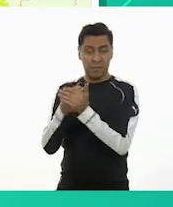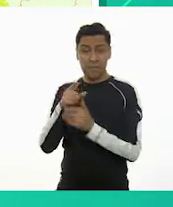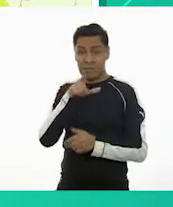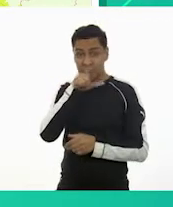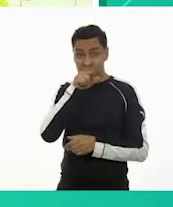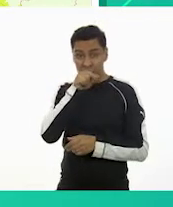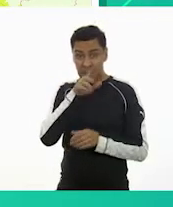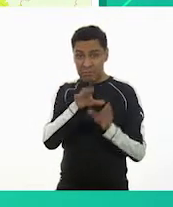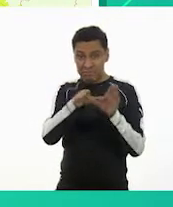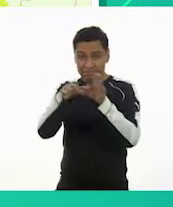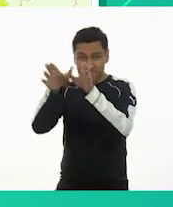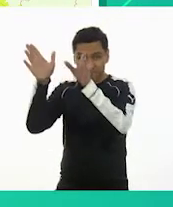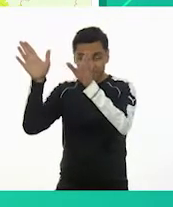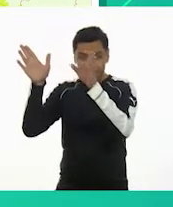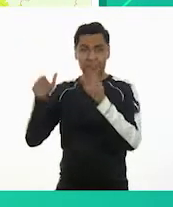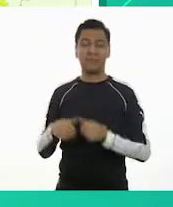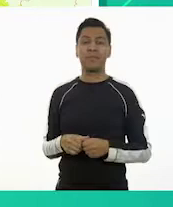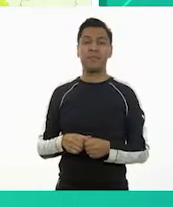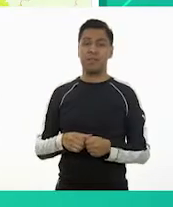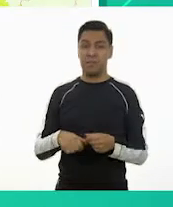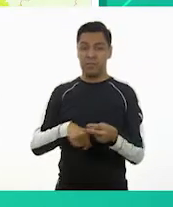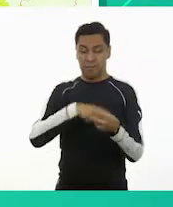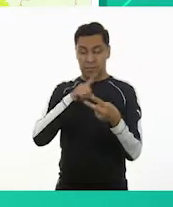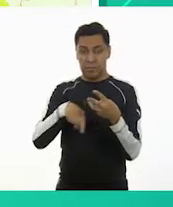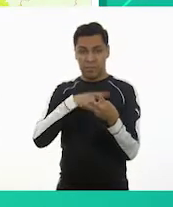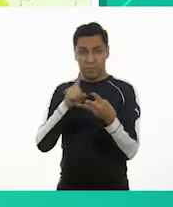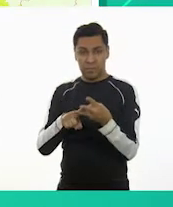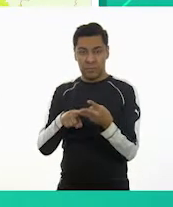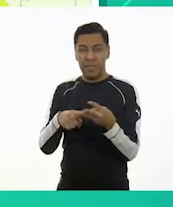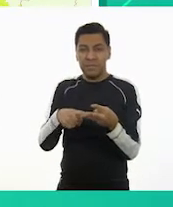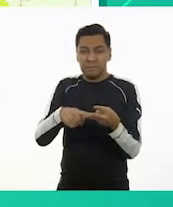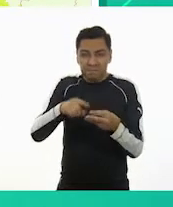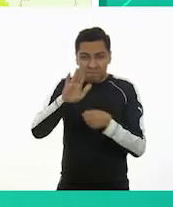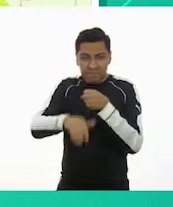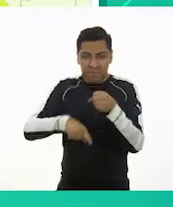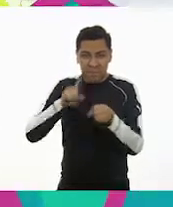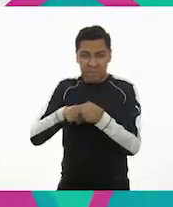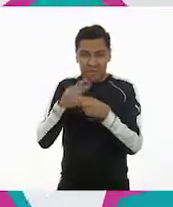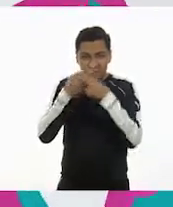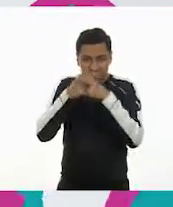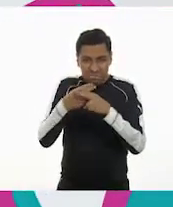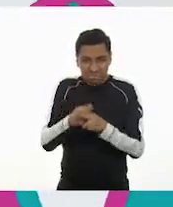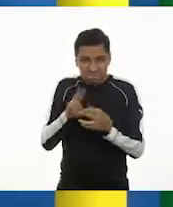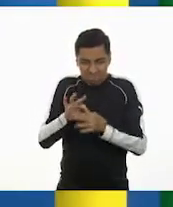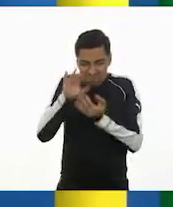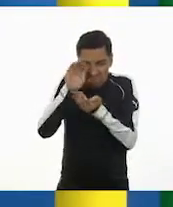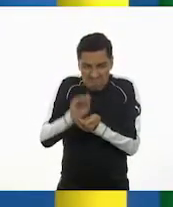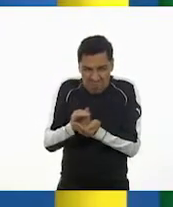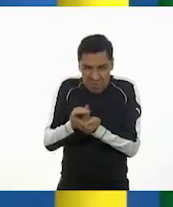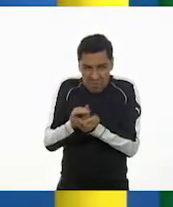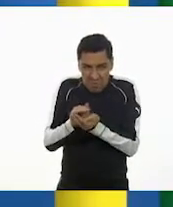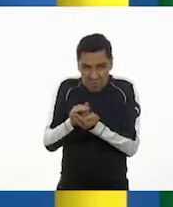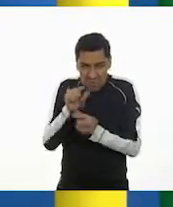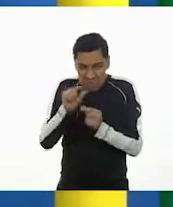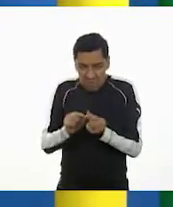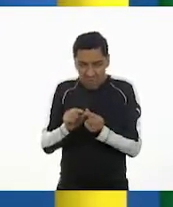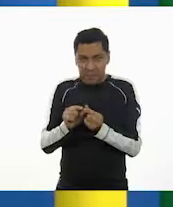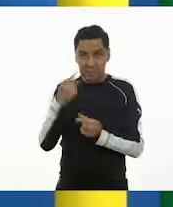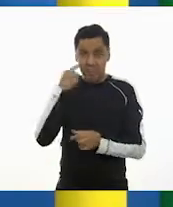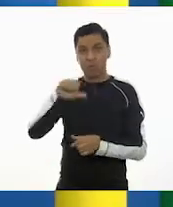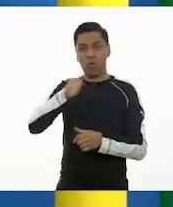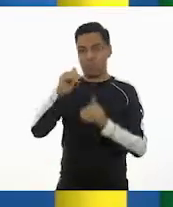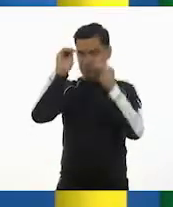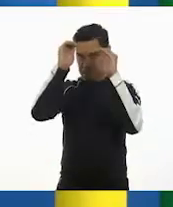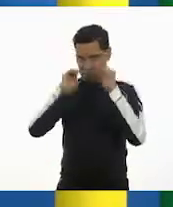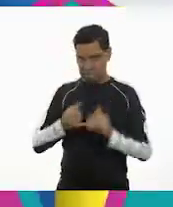de 6,000 especies de macroinvertebrados. Ahora, veamos una tabla que se refiere a